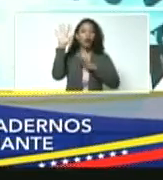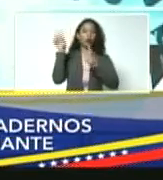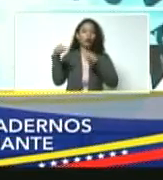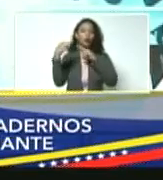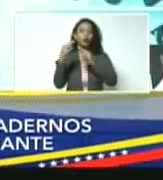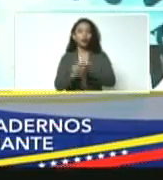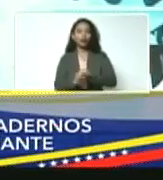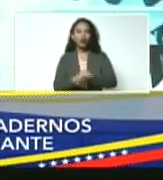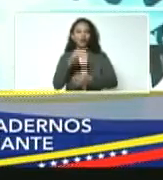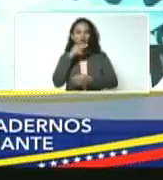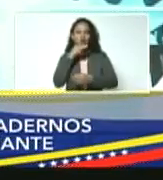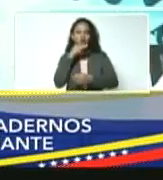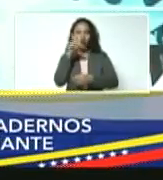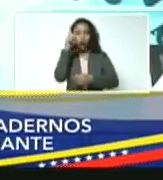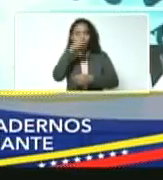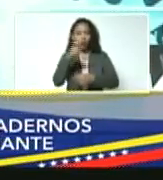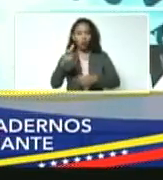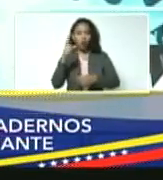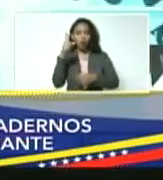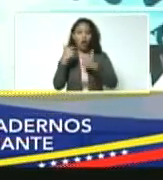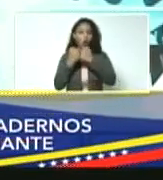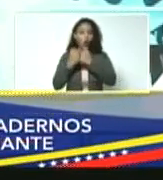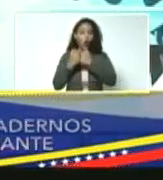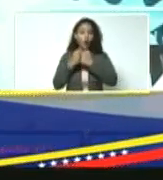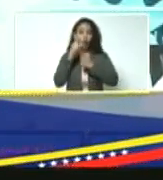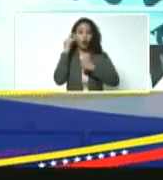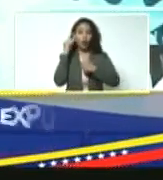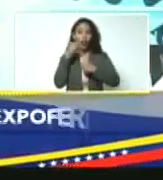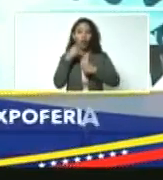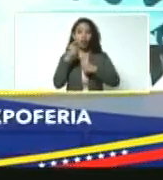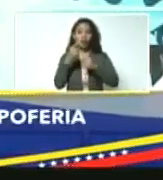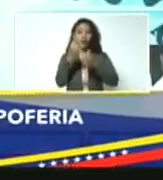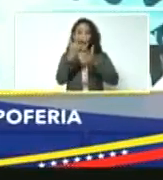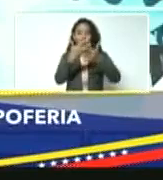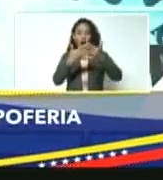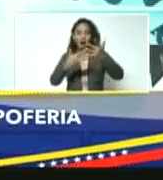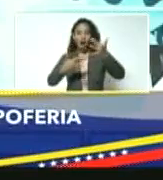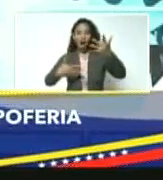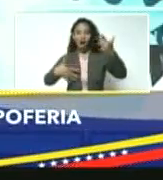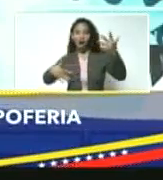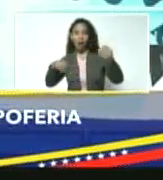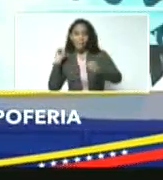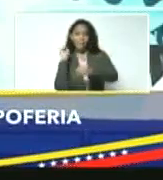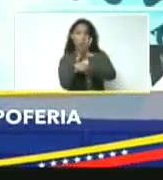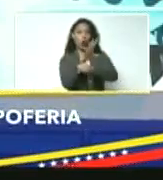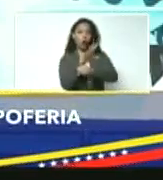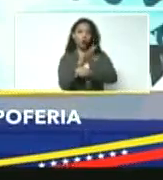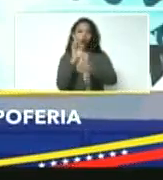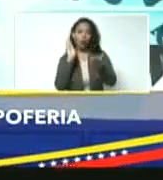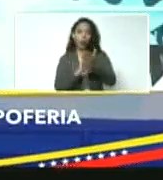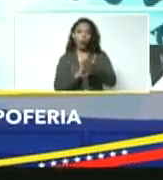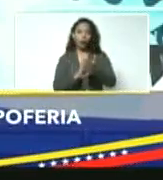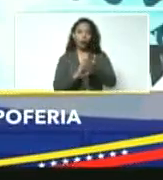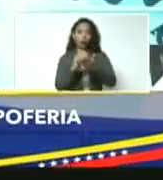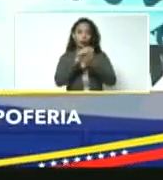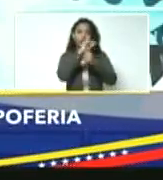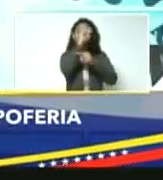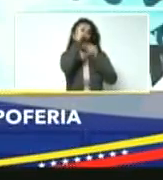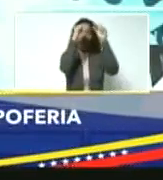Cuando está bravo alguien, una novia con un novio, sí le escribe largo. Entonces tú pones ahí, te están